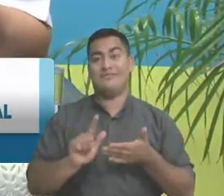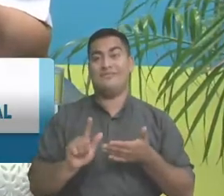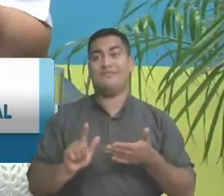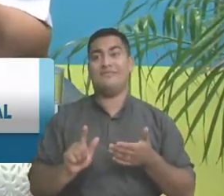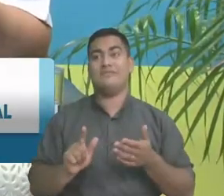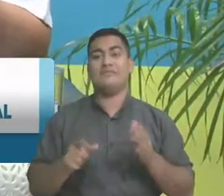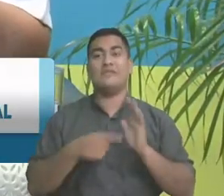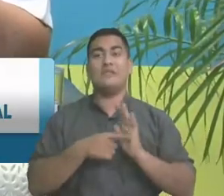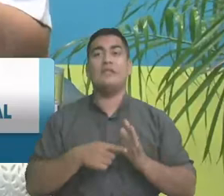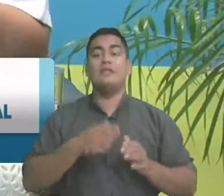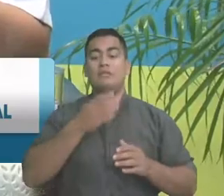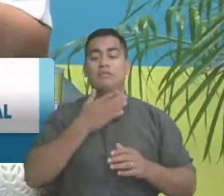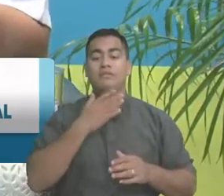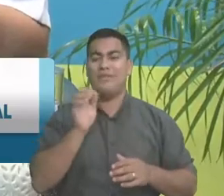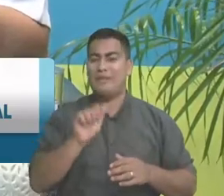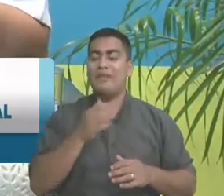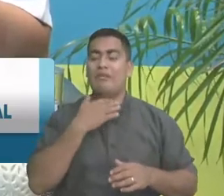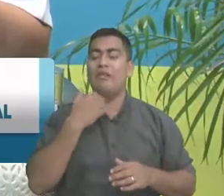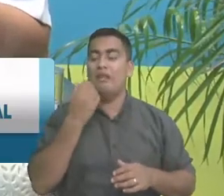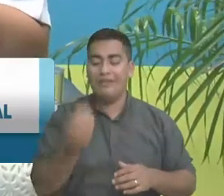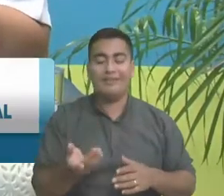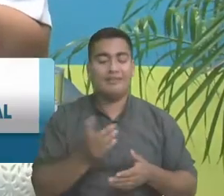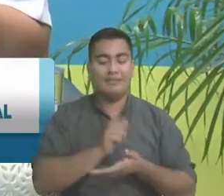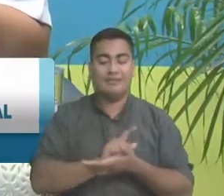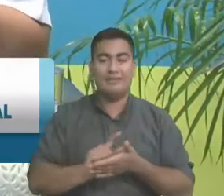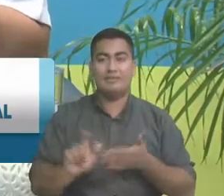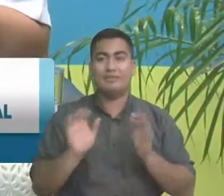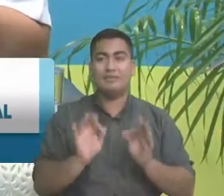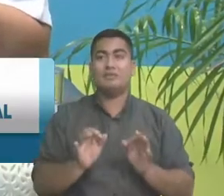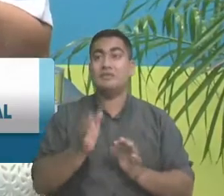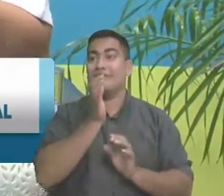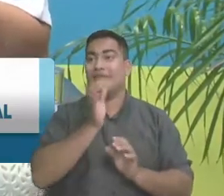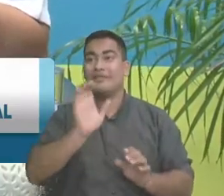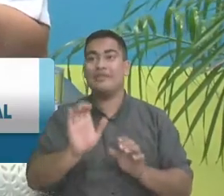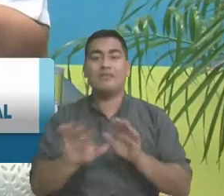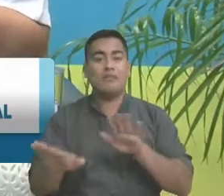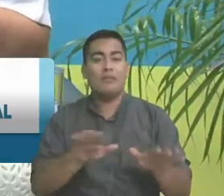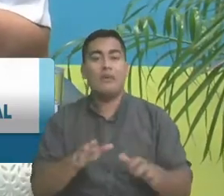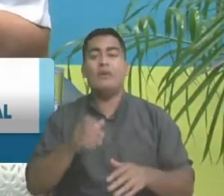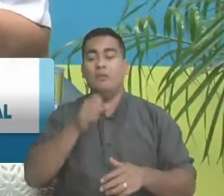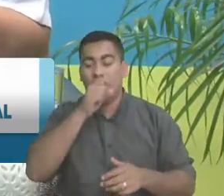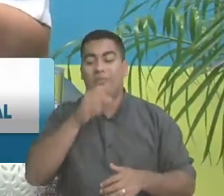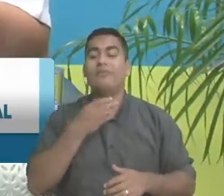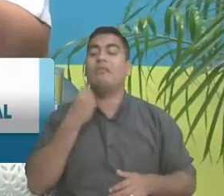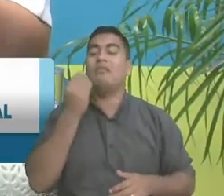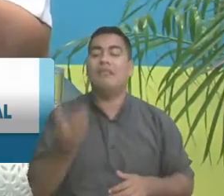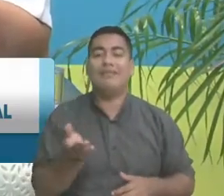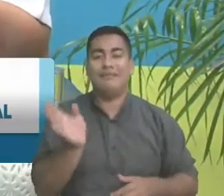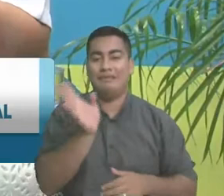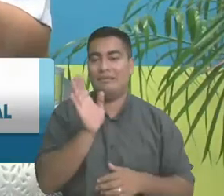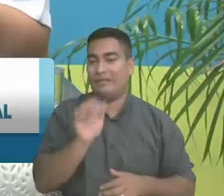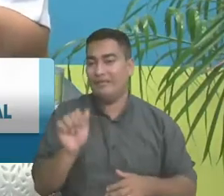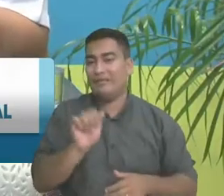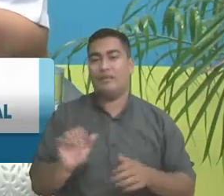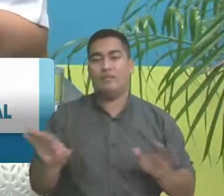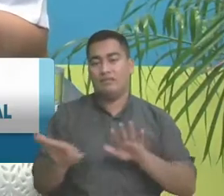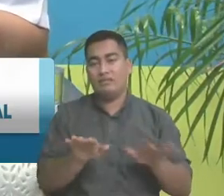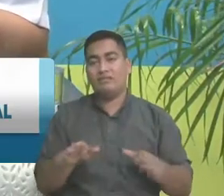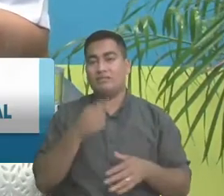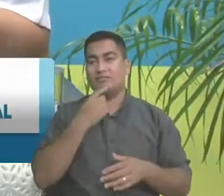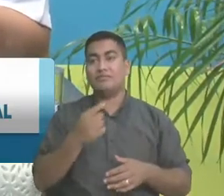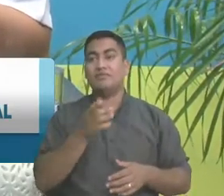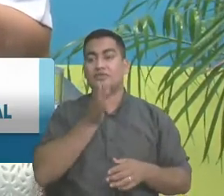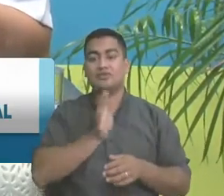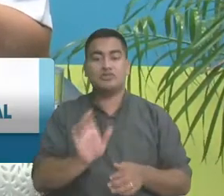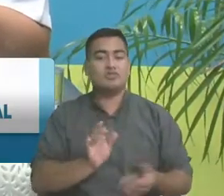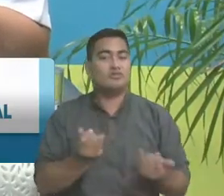desgarrar lo que le llaman la flema. Así es. Le dicen que mi niño no puede desgarrar, que mi niño no puede sacar la flema, que mi niño se le escucha como